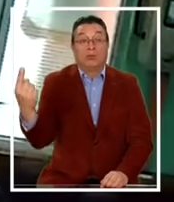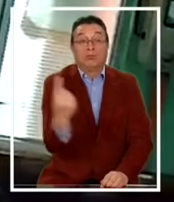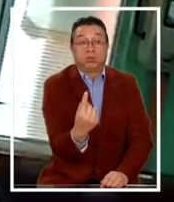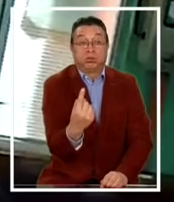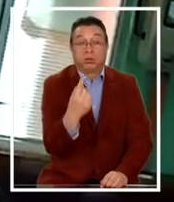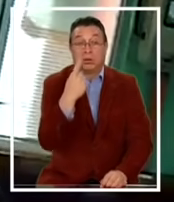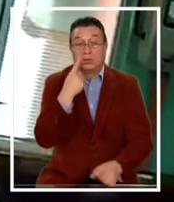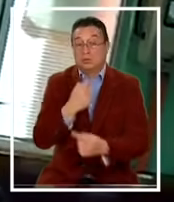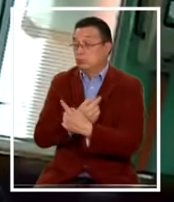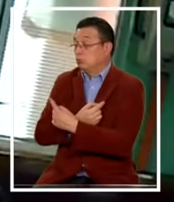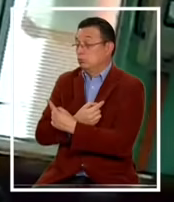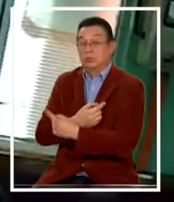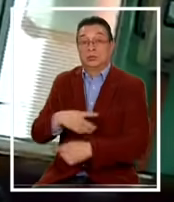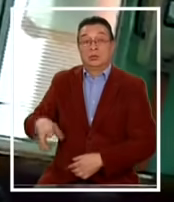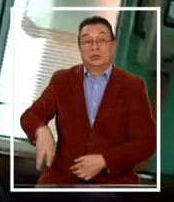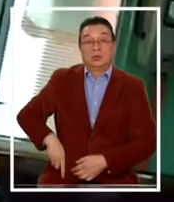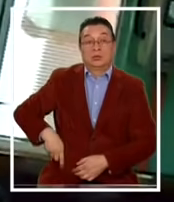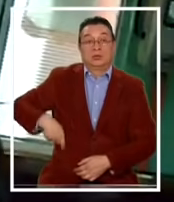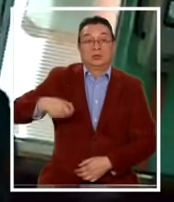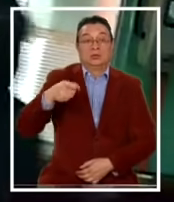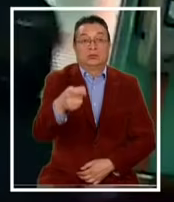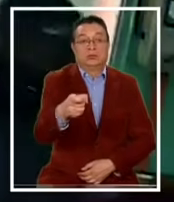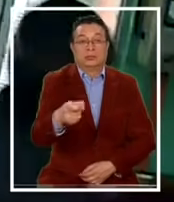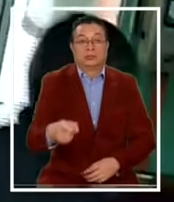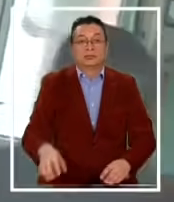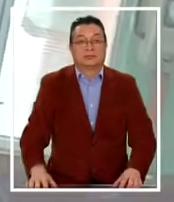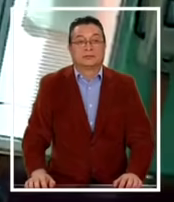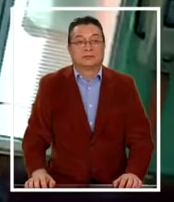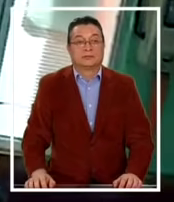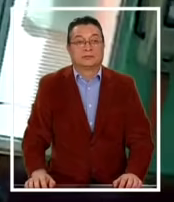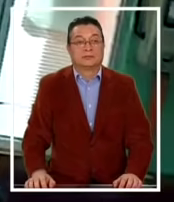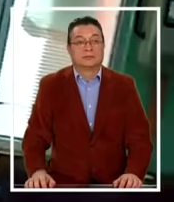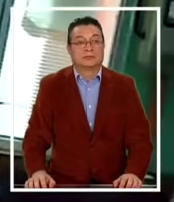un sujeto que desenfundó un arma de fuego.